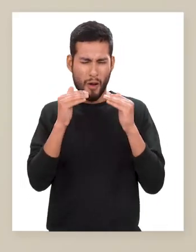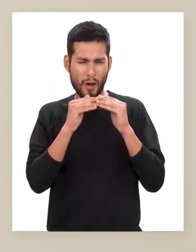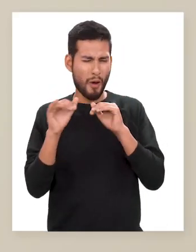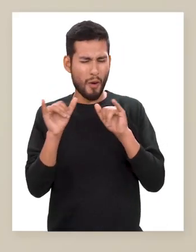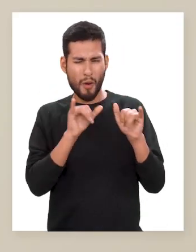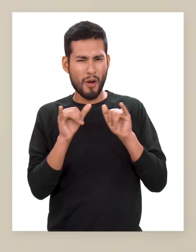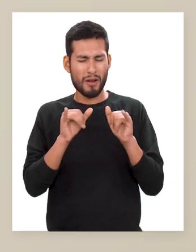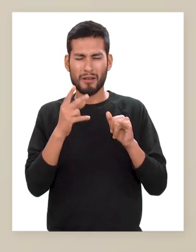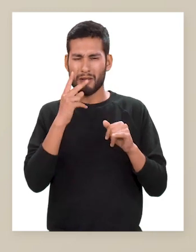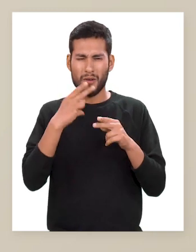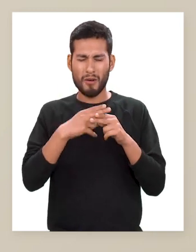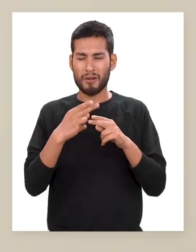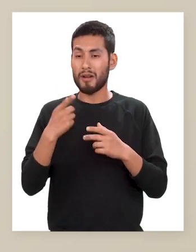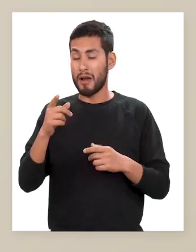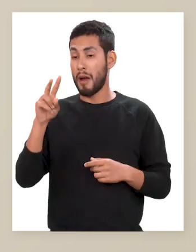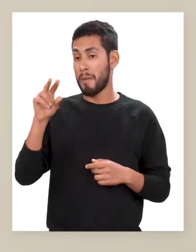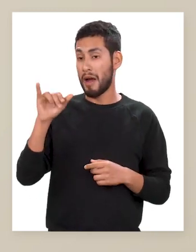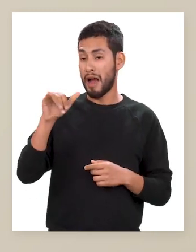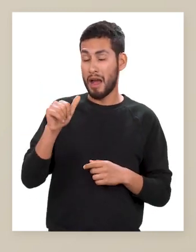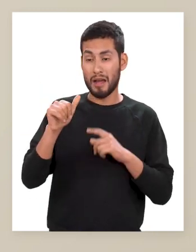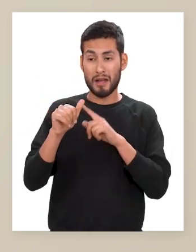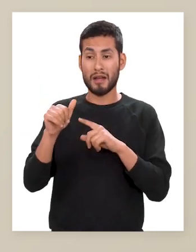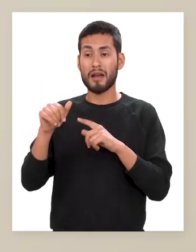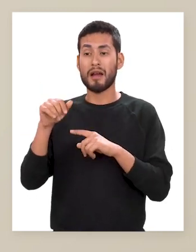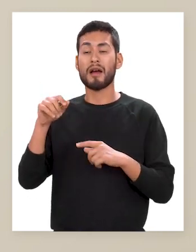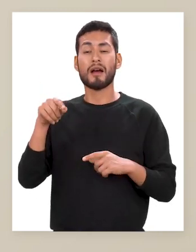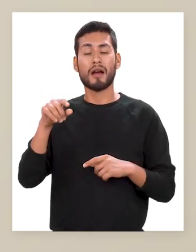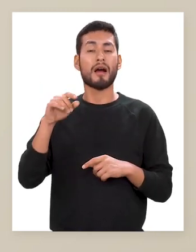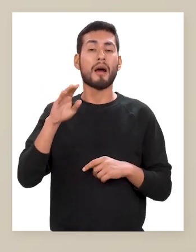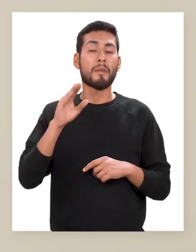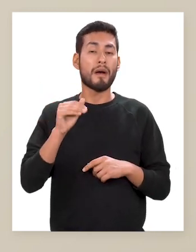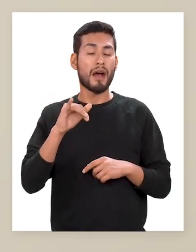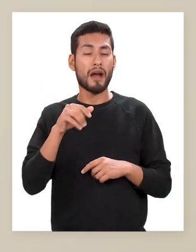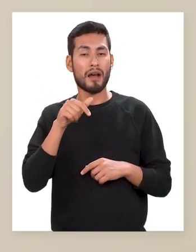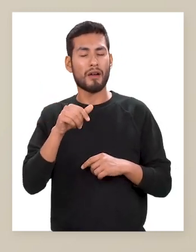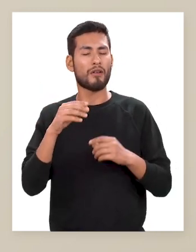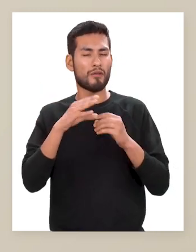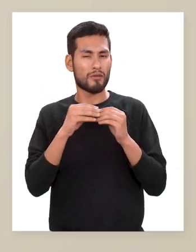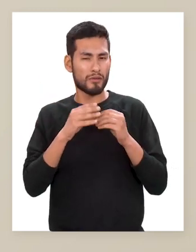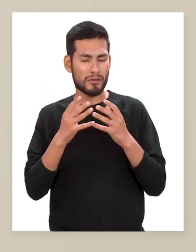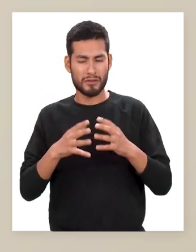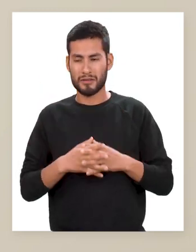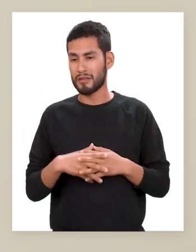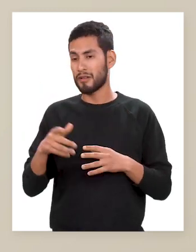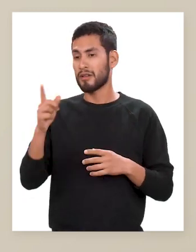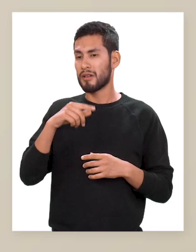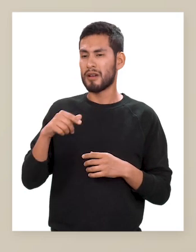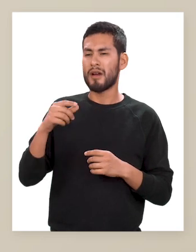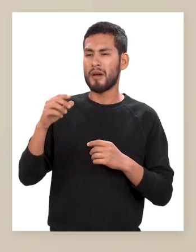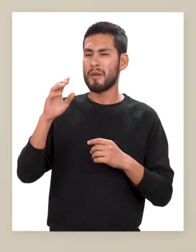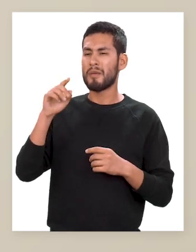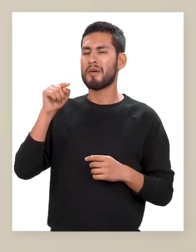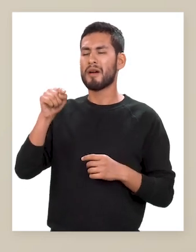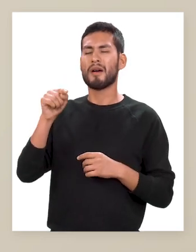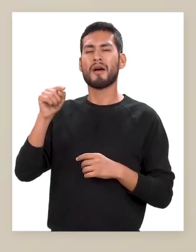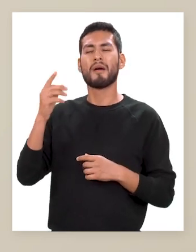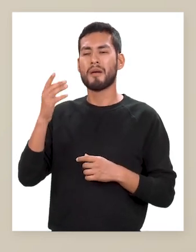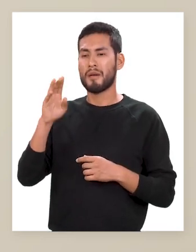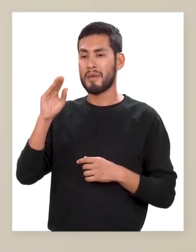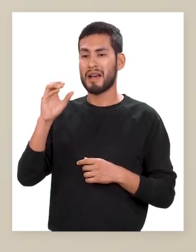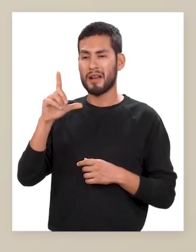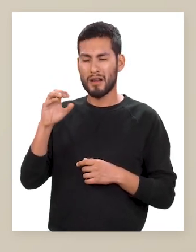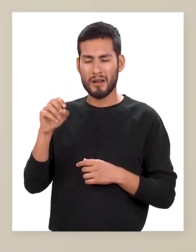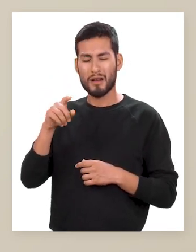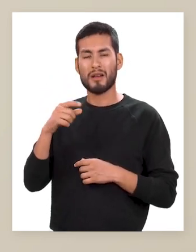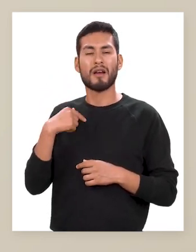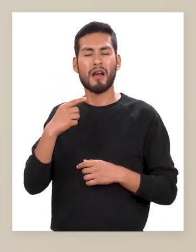homonimia? Alternativa A, vaya, del verbo ir, vaya, fruta. Alternativa B,